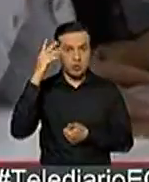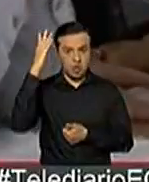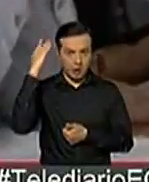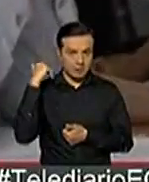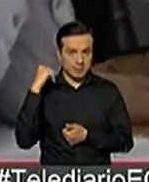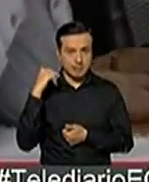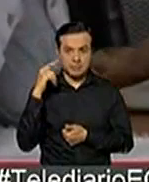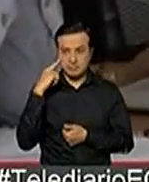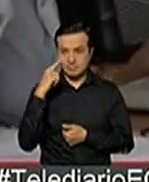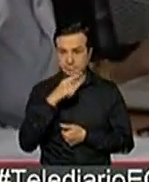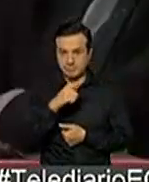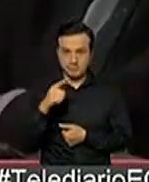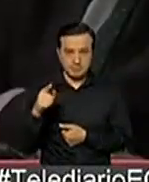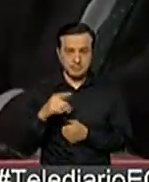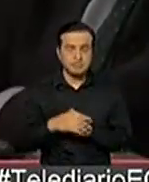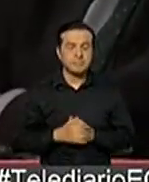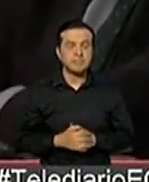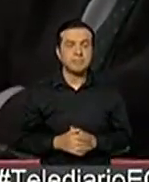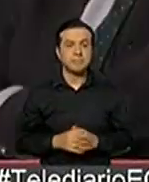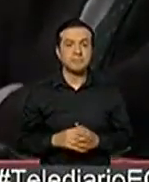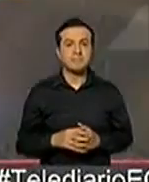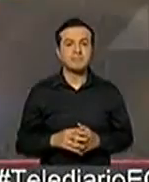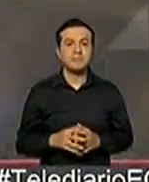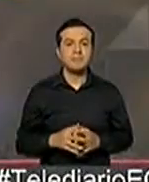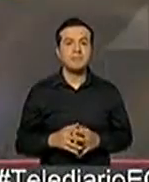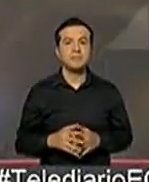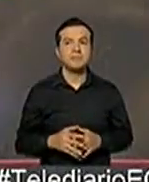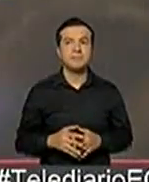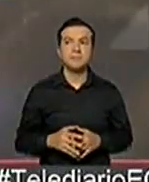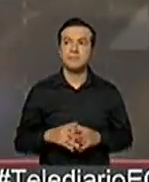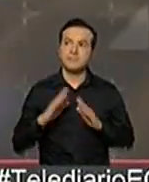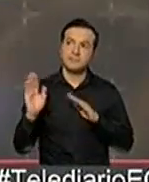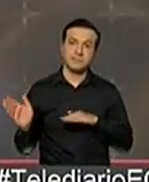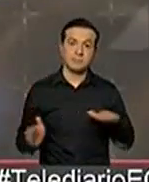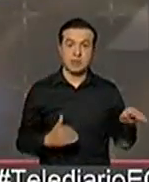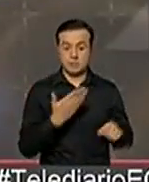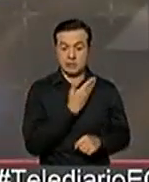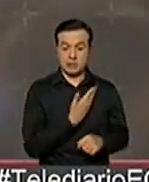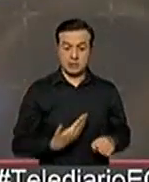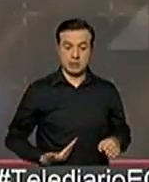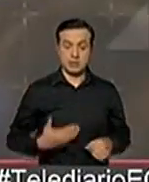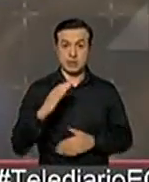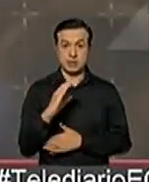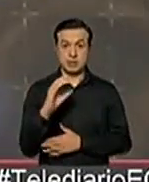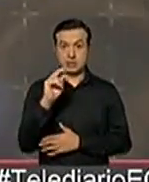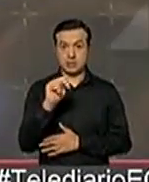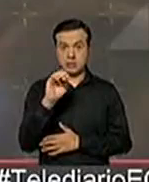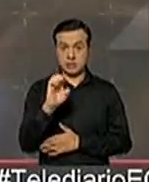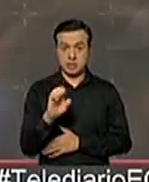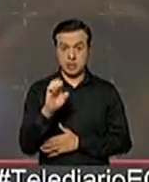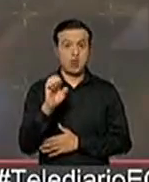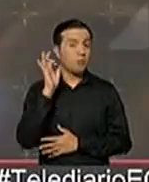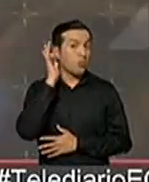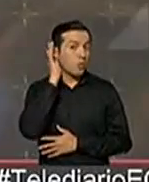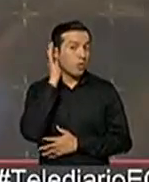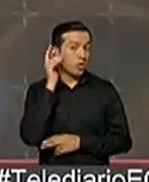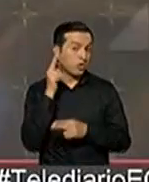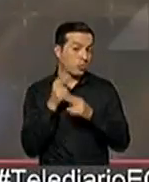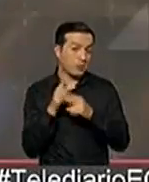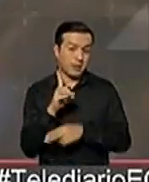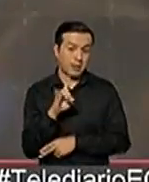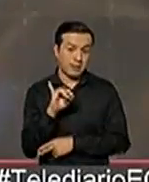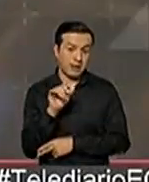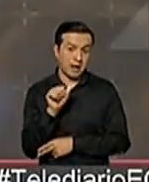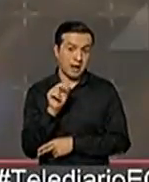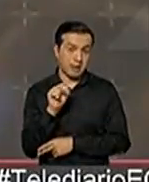pasado. Sofía Montoya, Medios Públicos. Y la presidenta del Consejo Nacional Electoral, Diana Atamaint, negó acusaciones